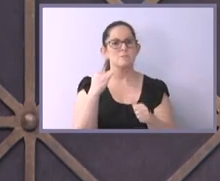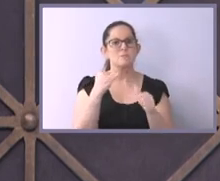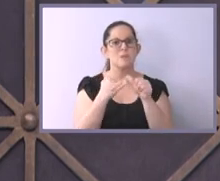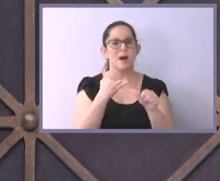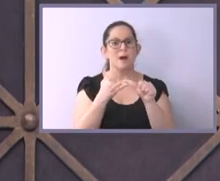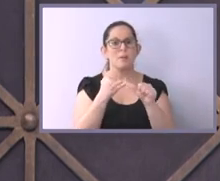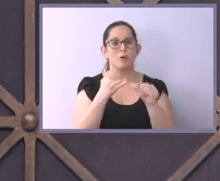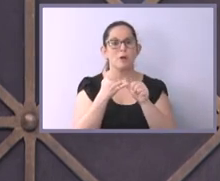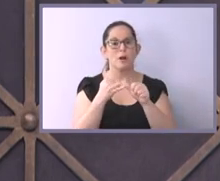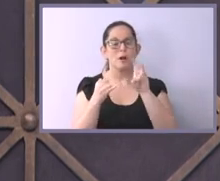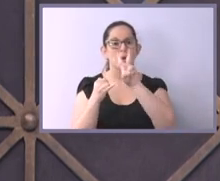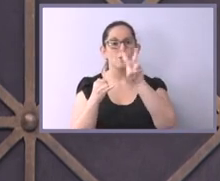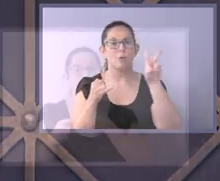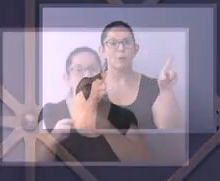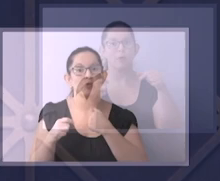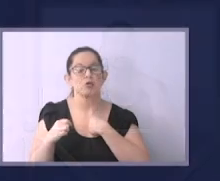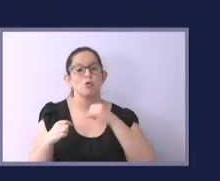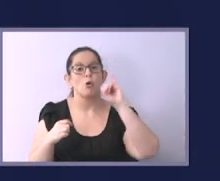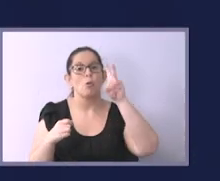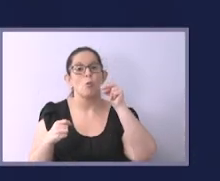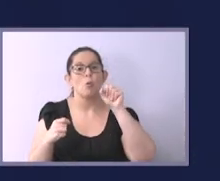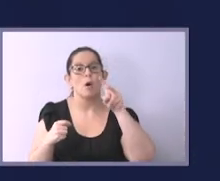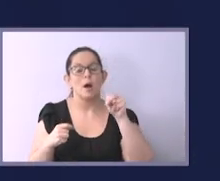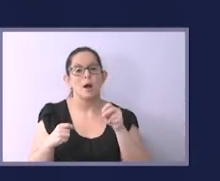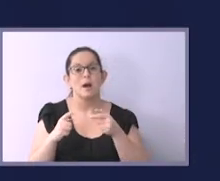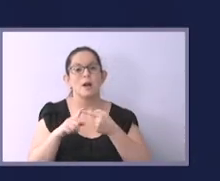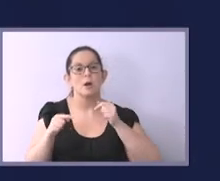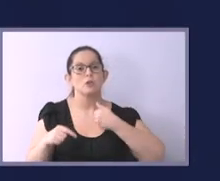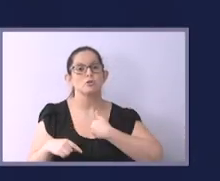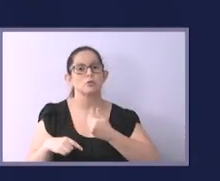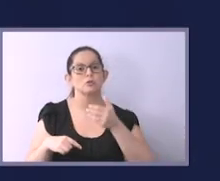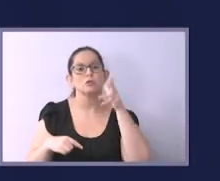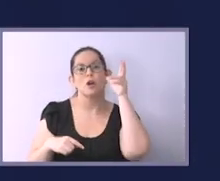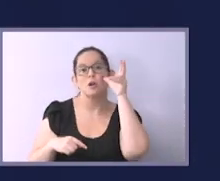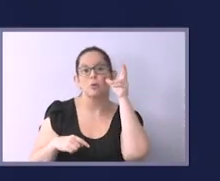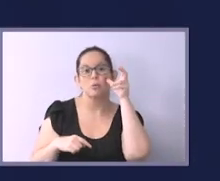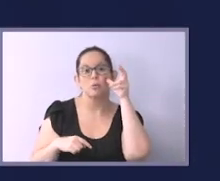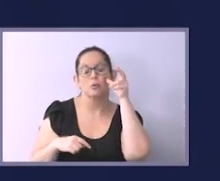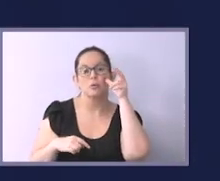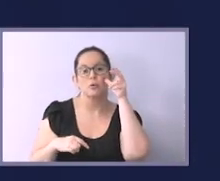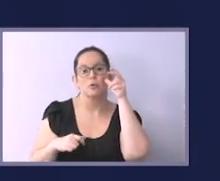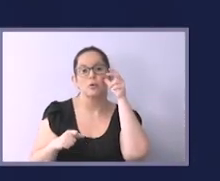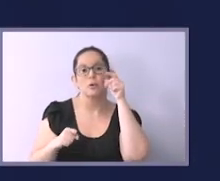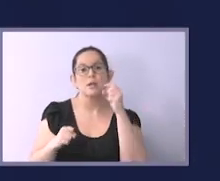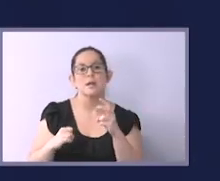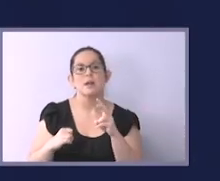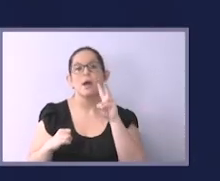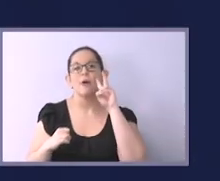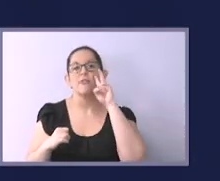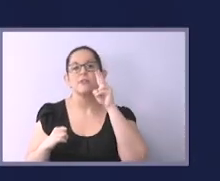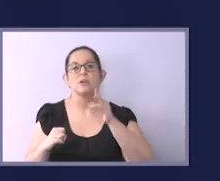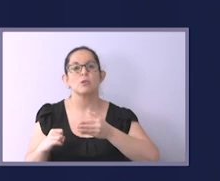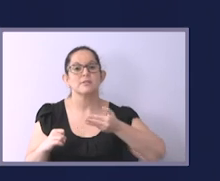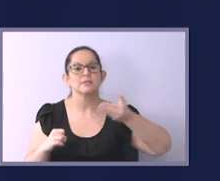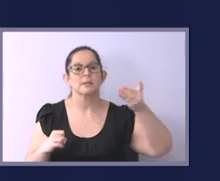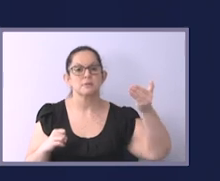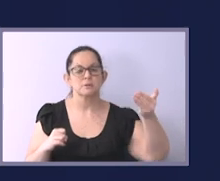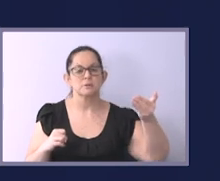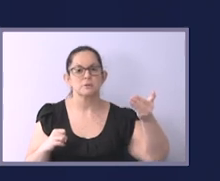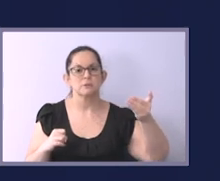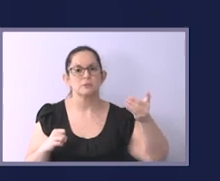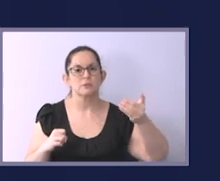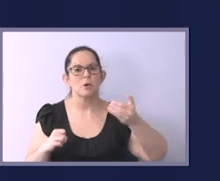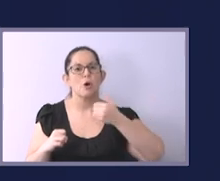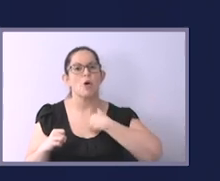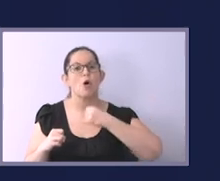capítulo 22 en el versículo 8: yo, Juan, soy el que oyó y vio estas cosas, y